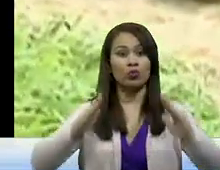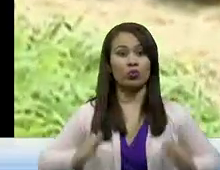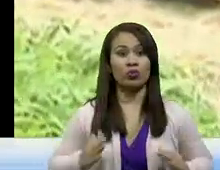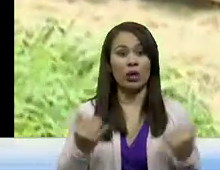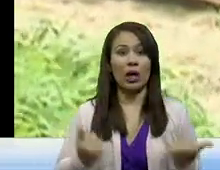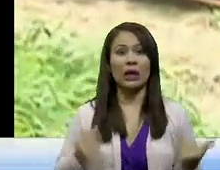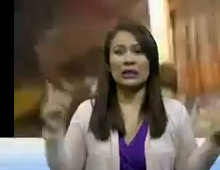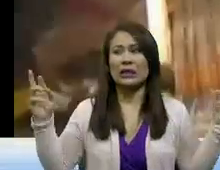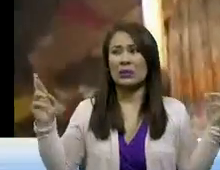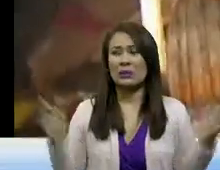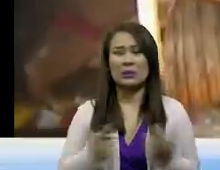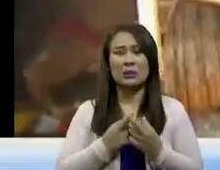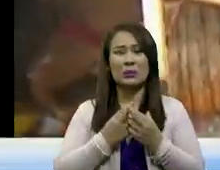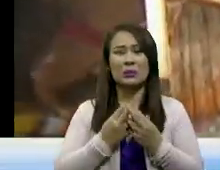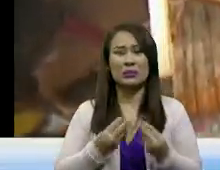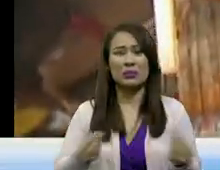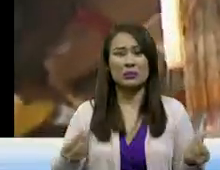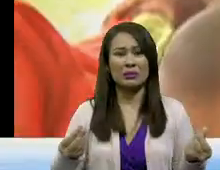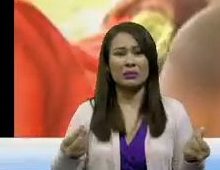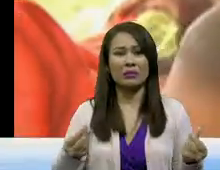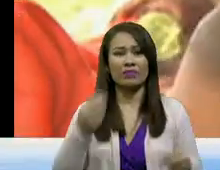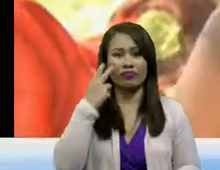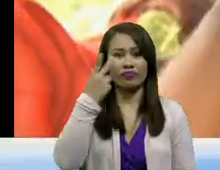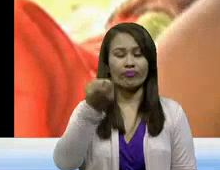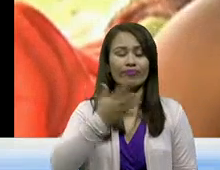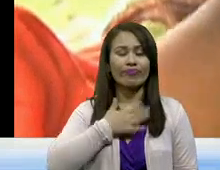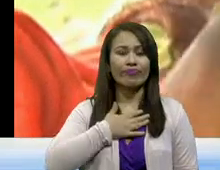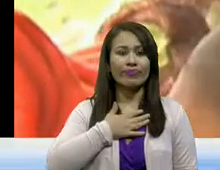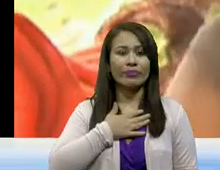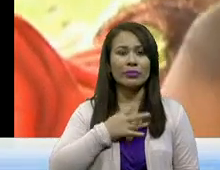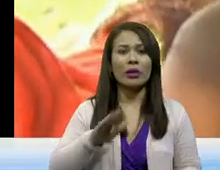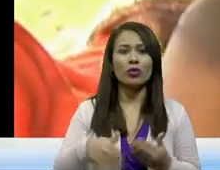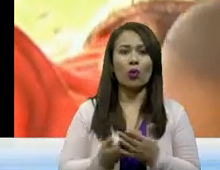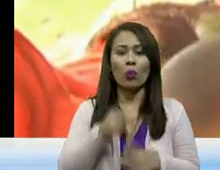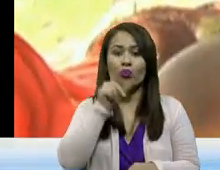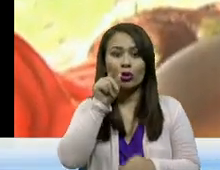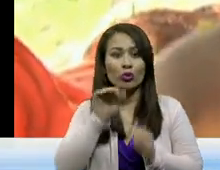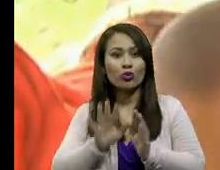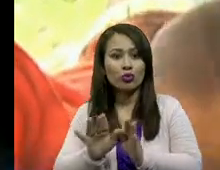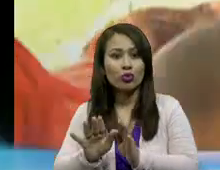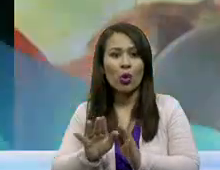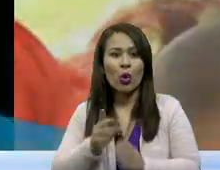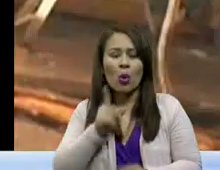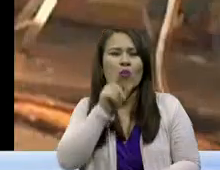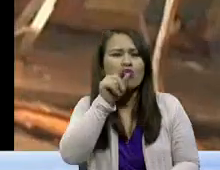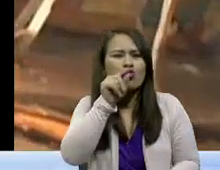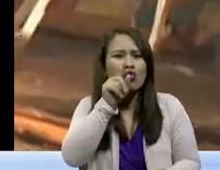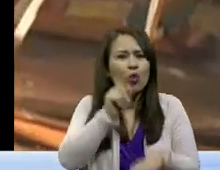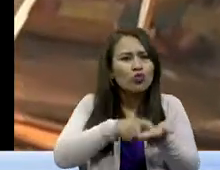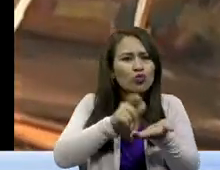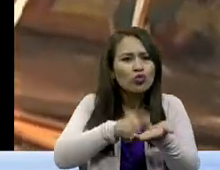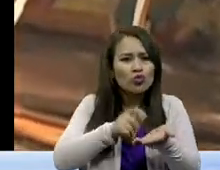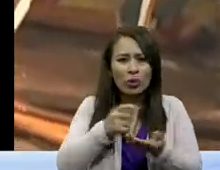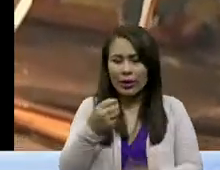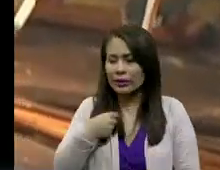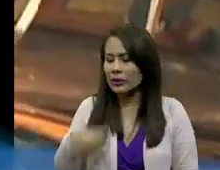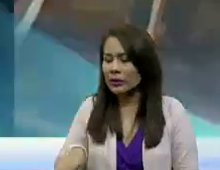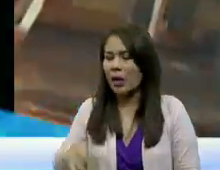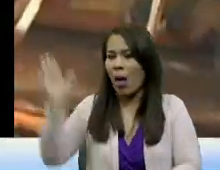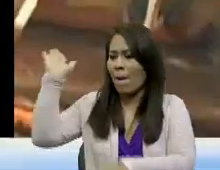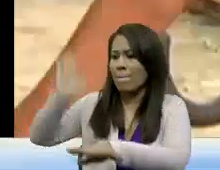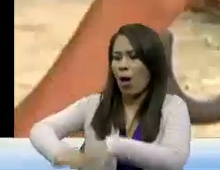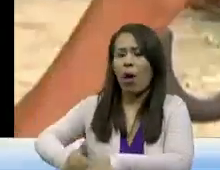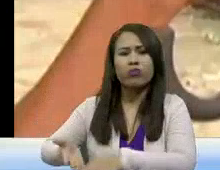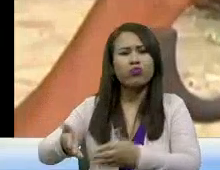ahora reducido a escombros. Tenemos unos pollitos criando ahí para alguna cosa tener. También quedaron aplastados, se murieron